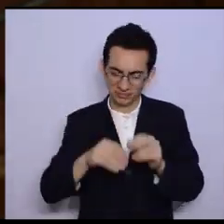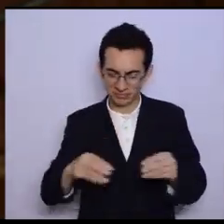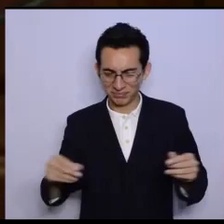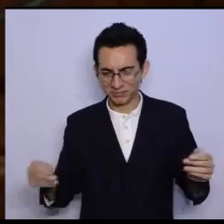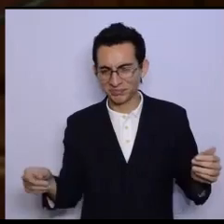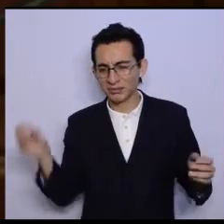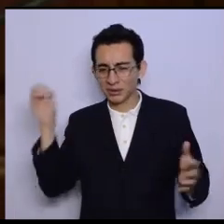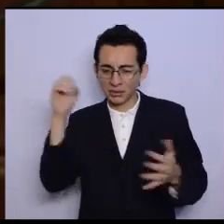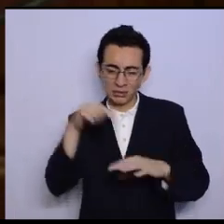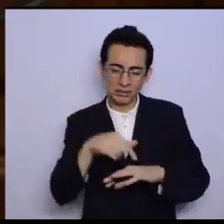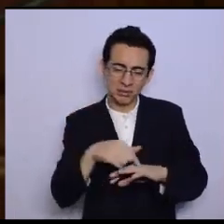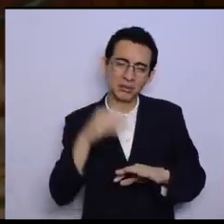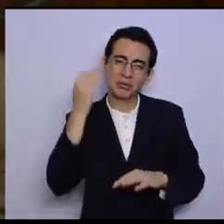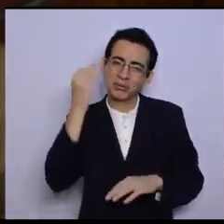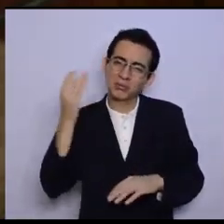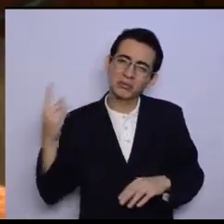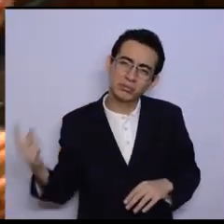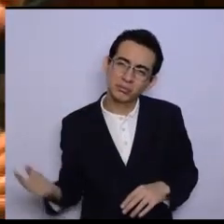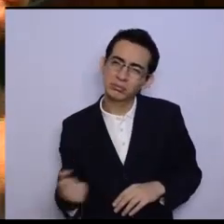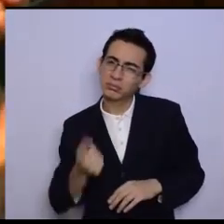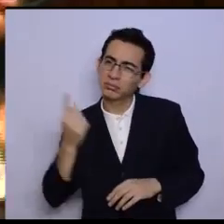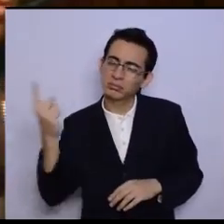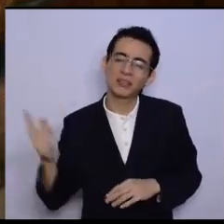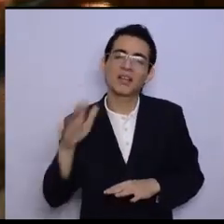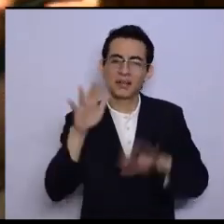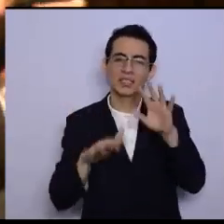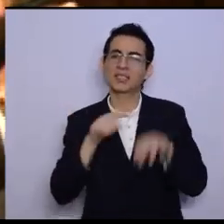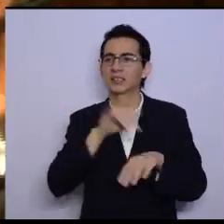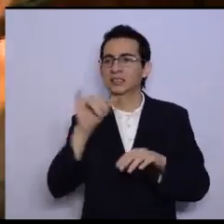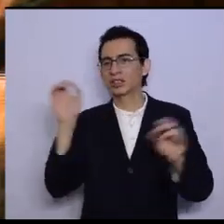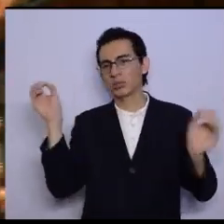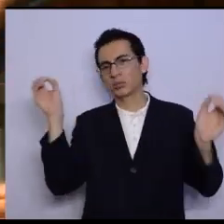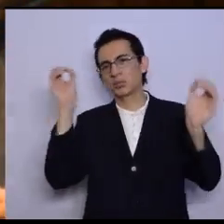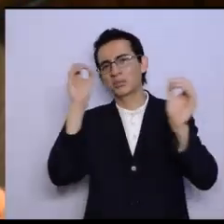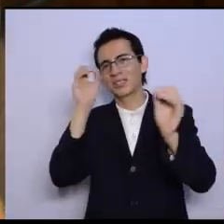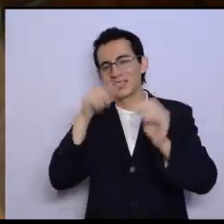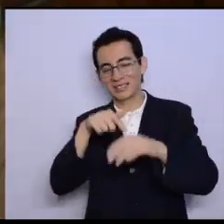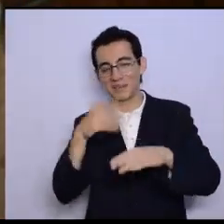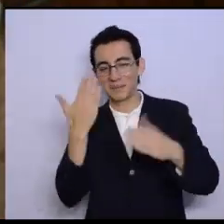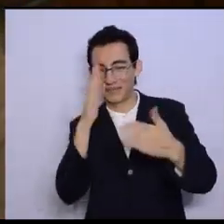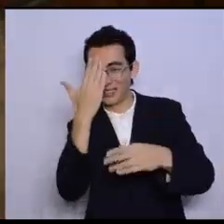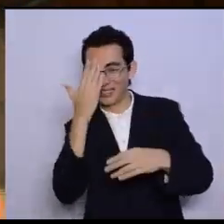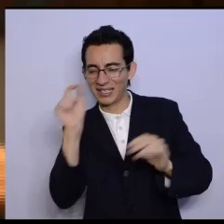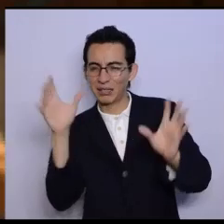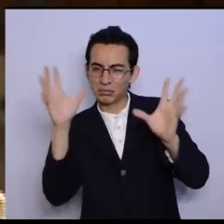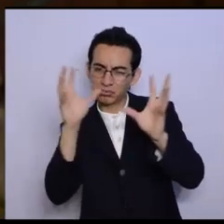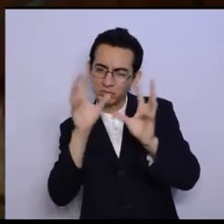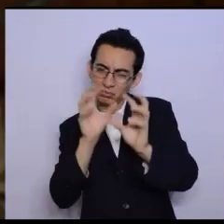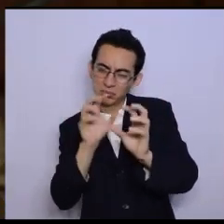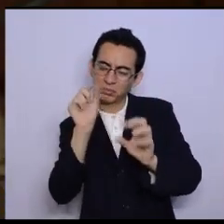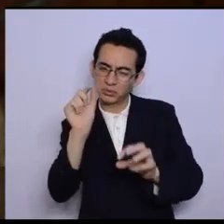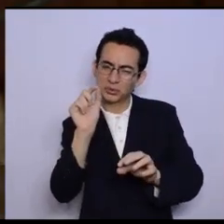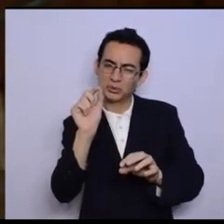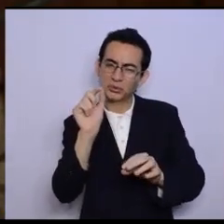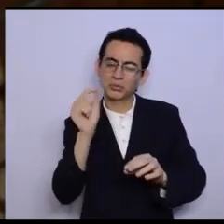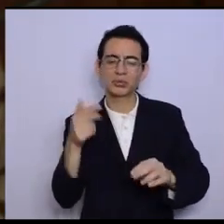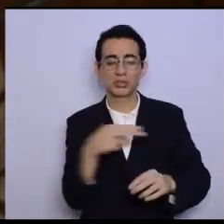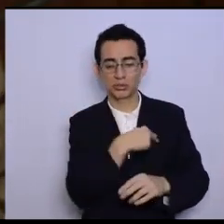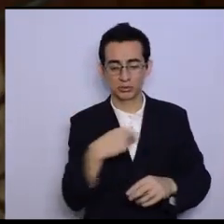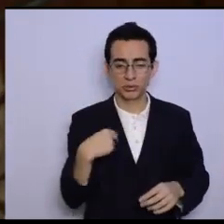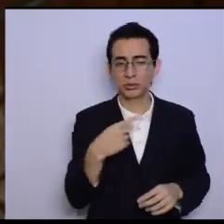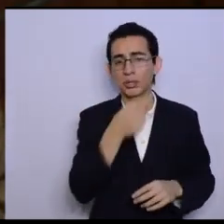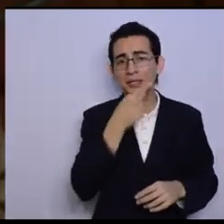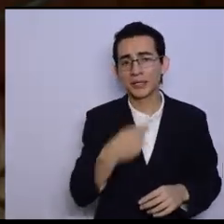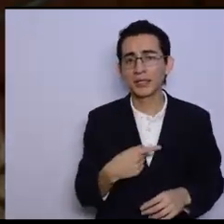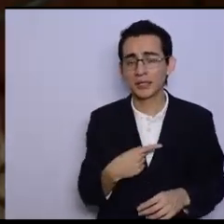otros agentes químicos, otras cosas que opacan un poco el brillo de la joya, hablan, podemos